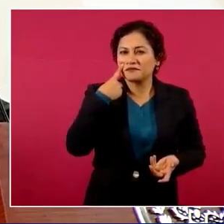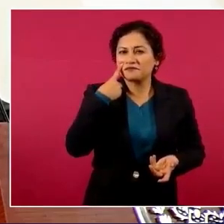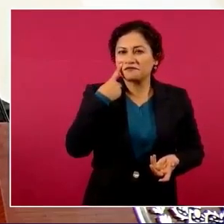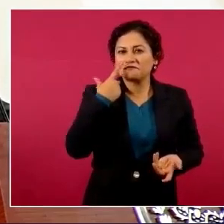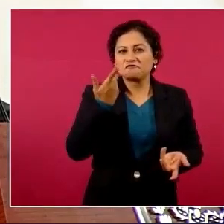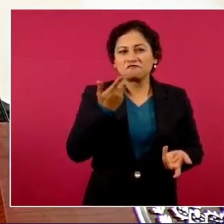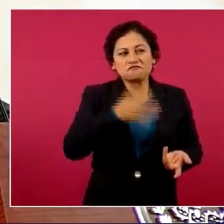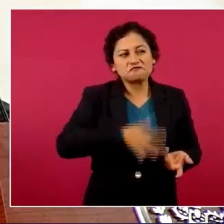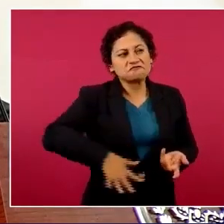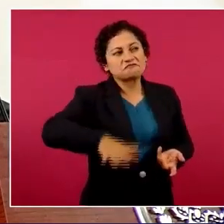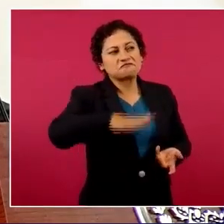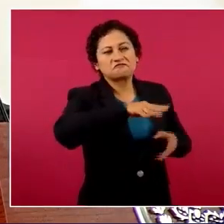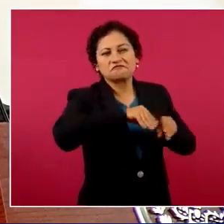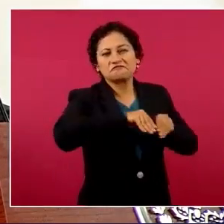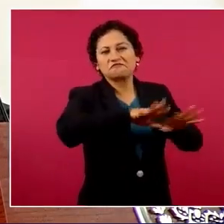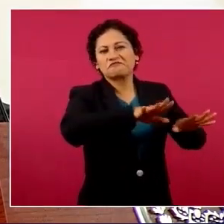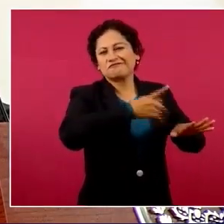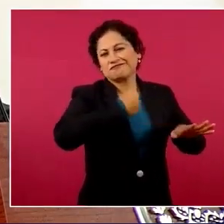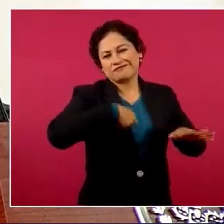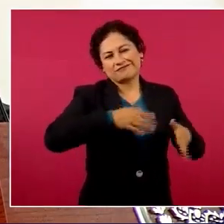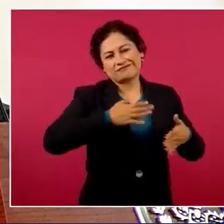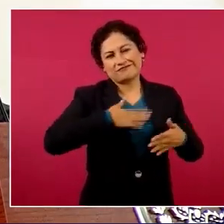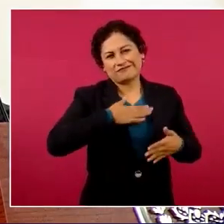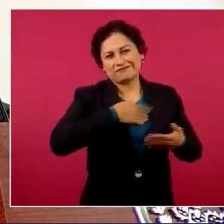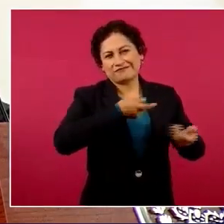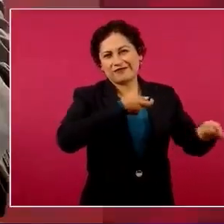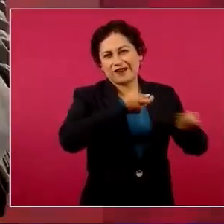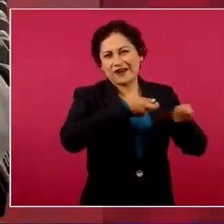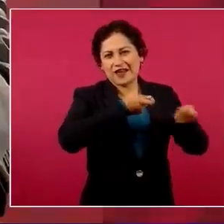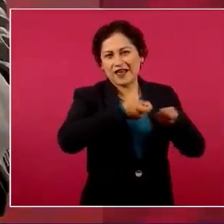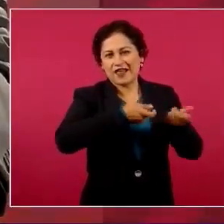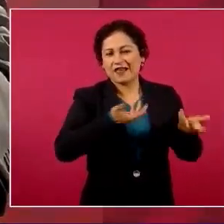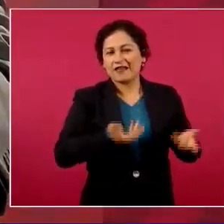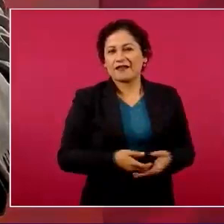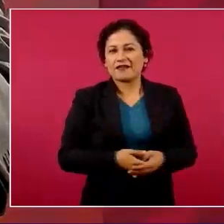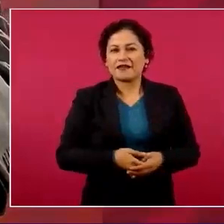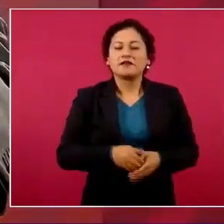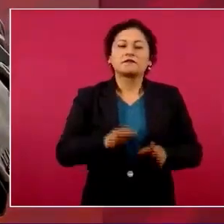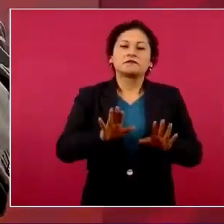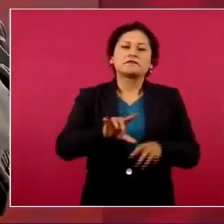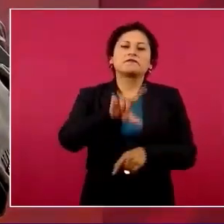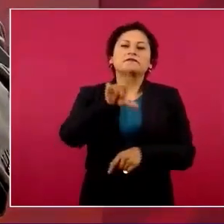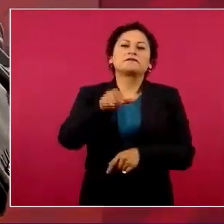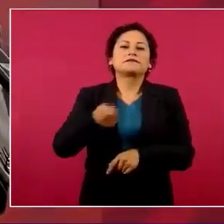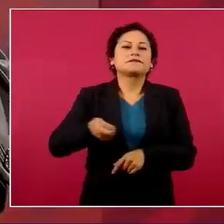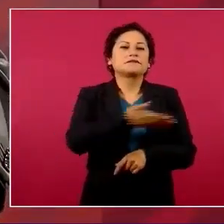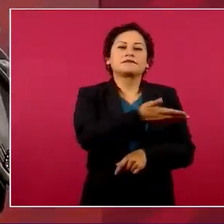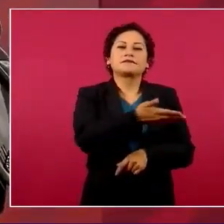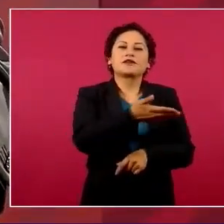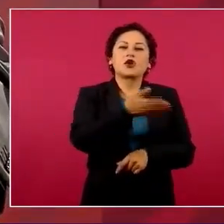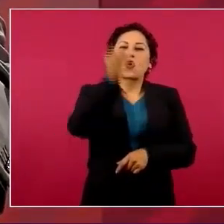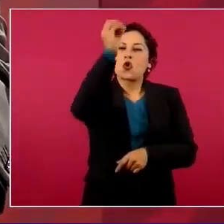la opinión general, que luego se le llamó opinión pública,